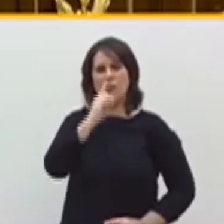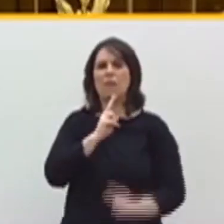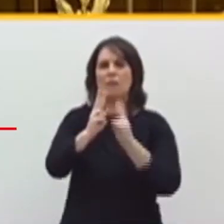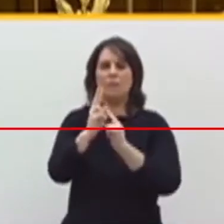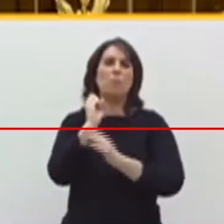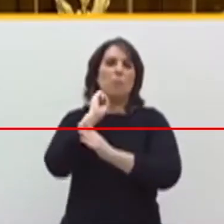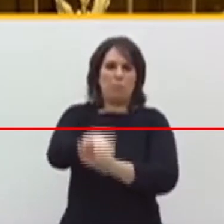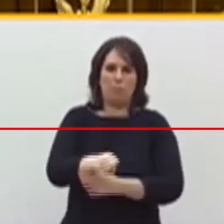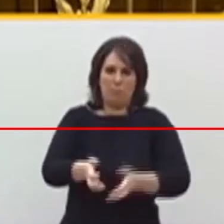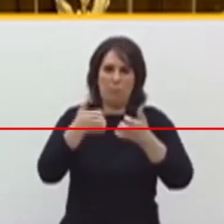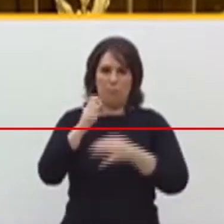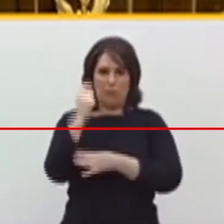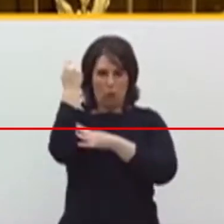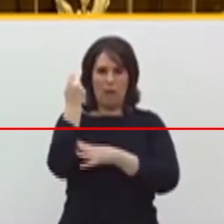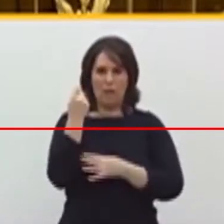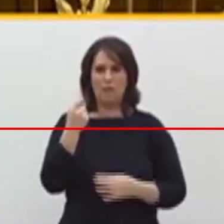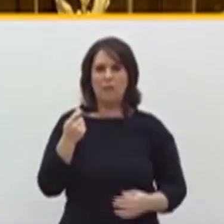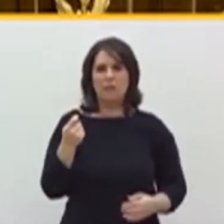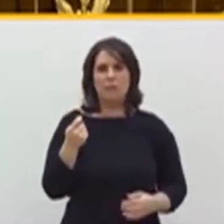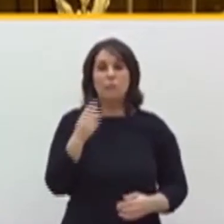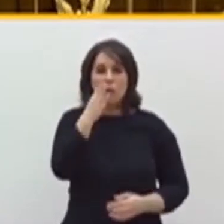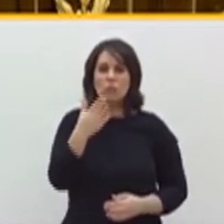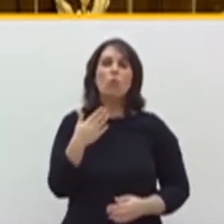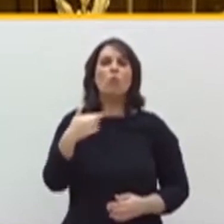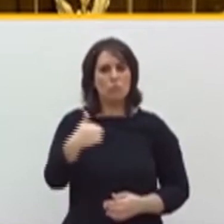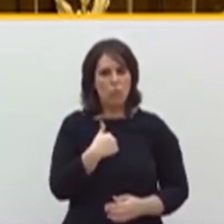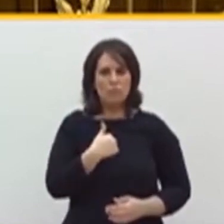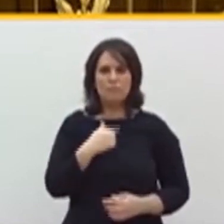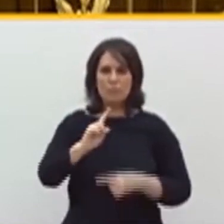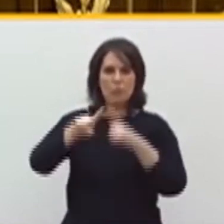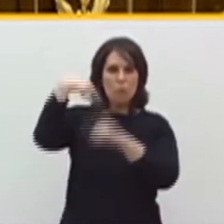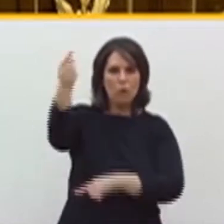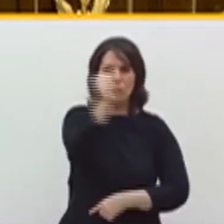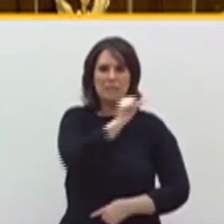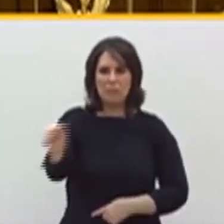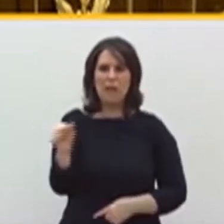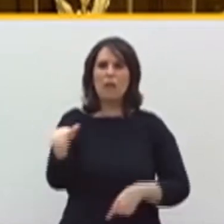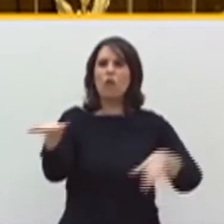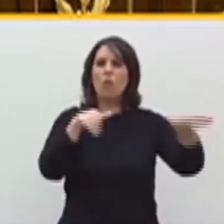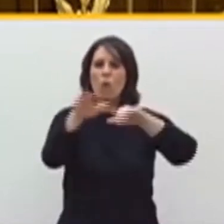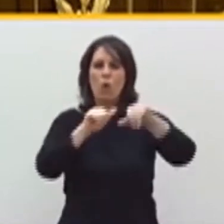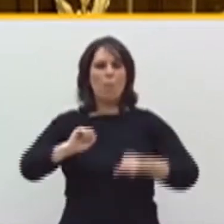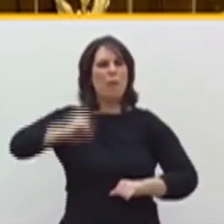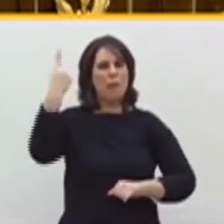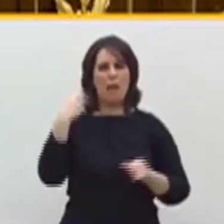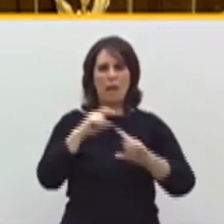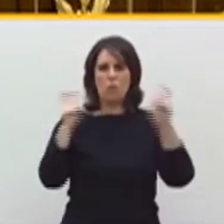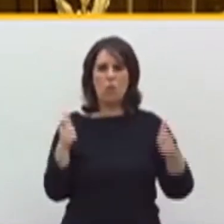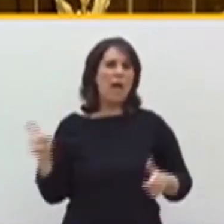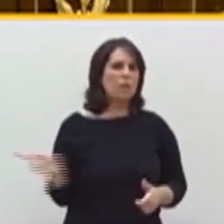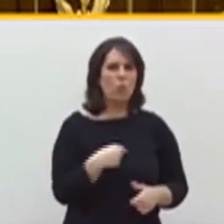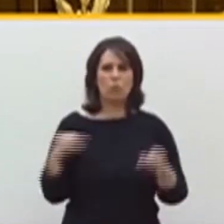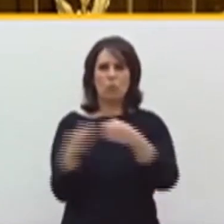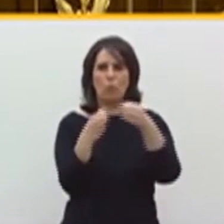políticos para realmente unir la nación ello la próxima semana a una primera reunión a todas las fuerzas políticas que quieran participar